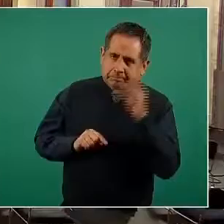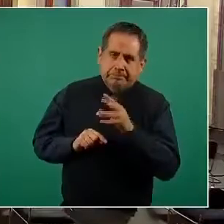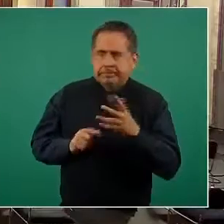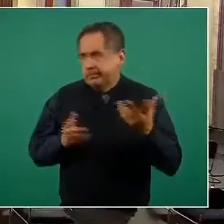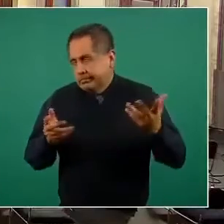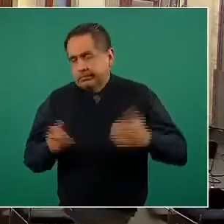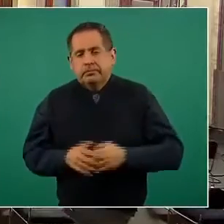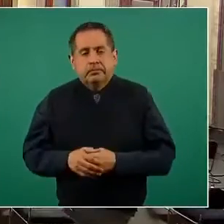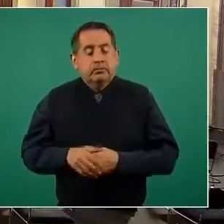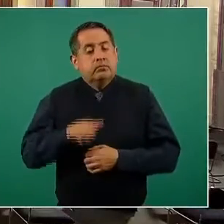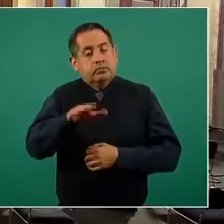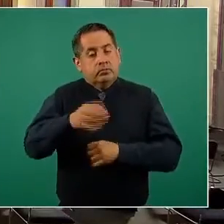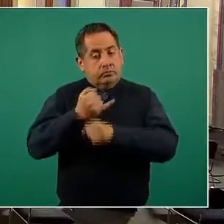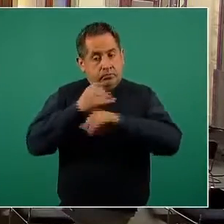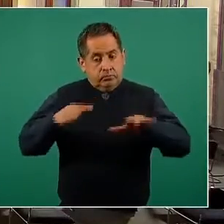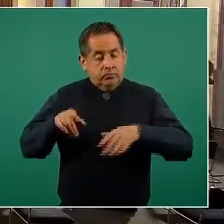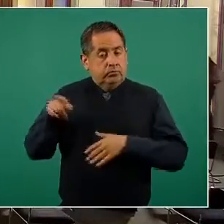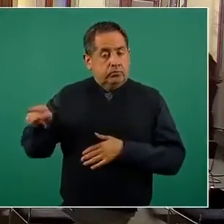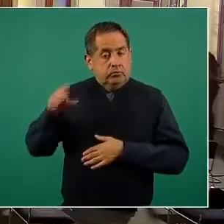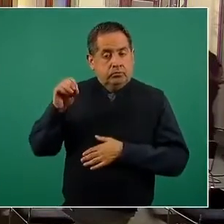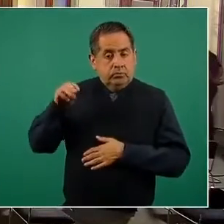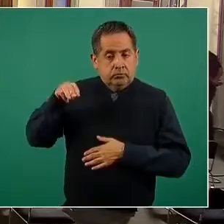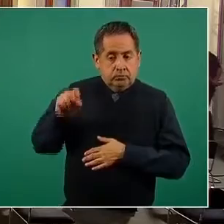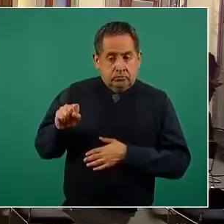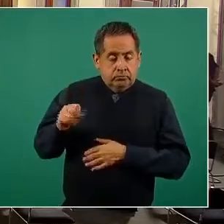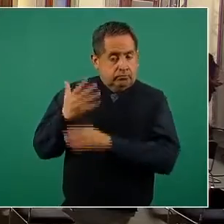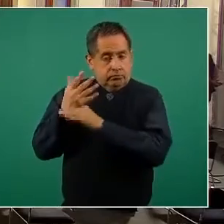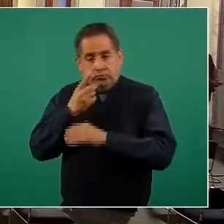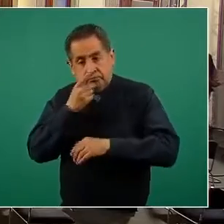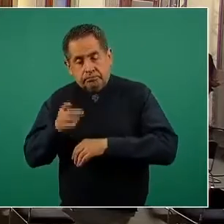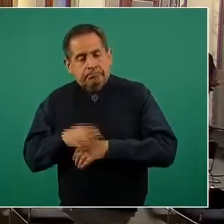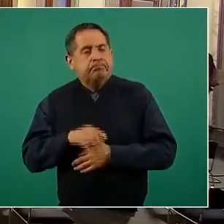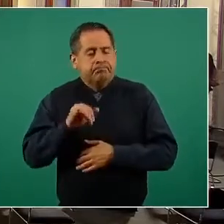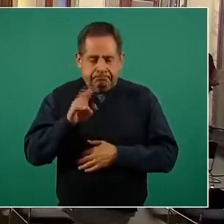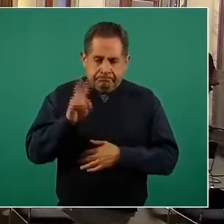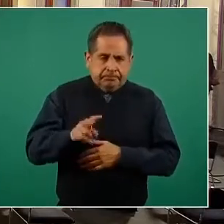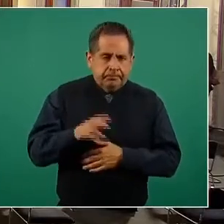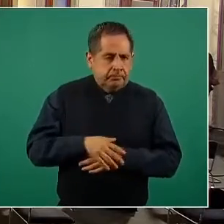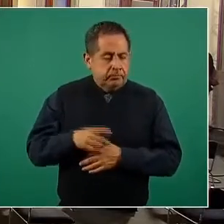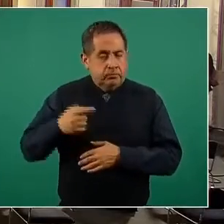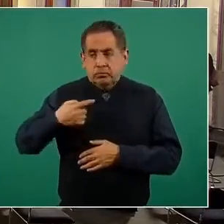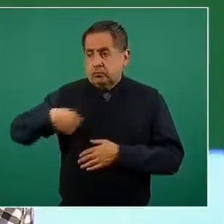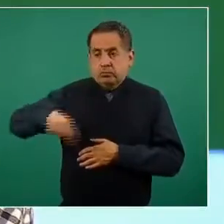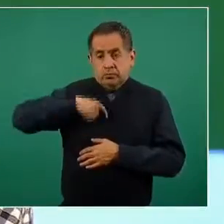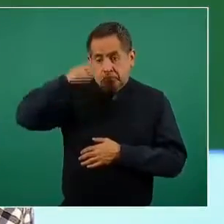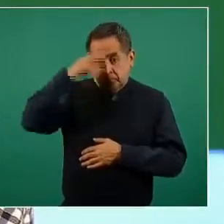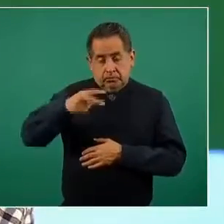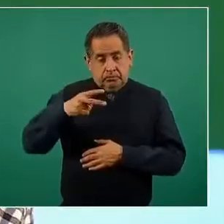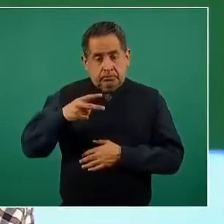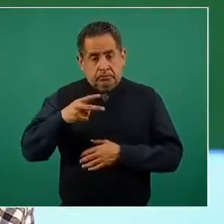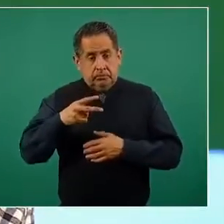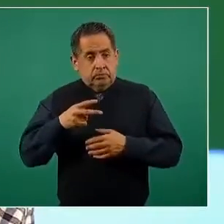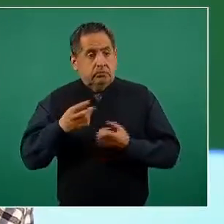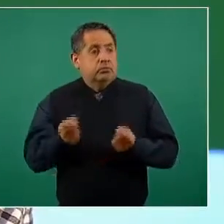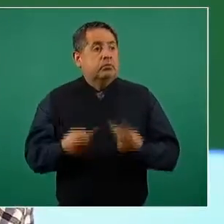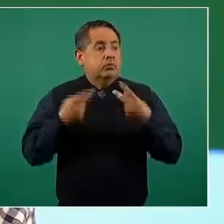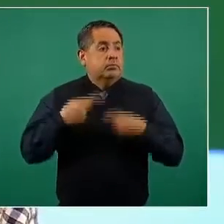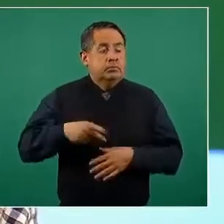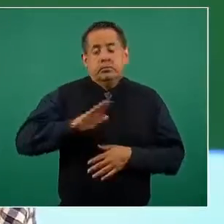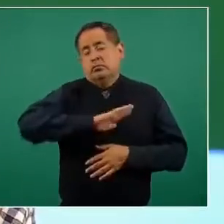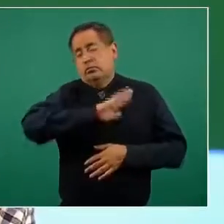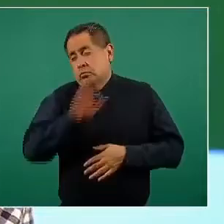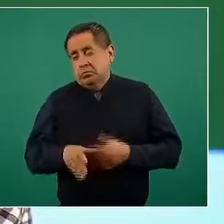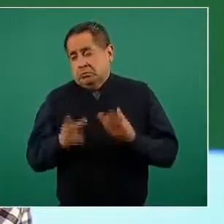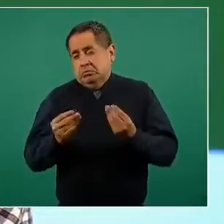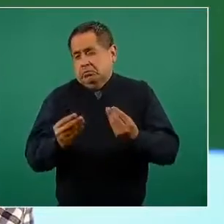Ahora, respecto a la información que tiene la Organización Mundial de la Salud, efectivamente no estamos en los primeros países en cuanto a la mortalidad,